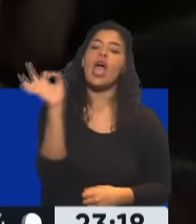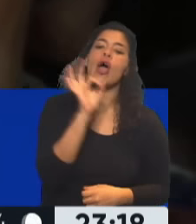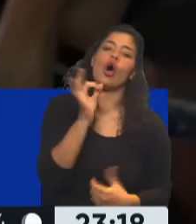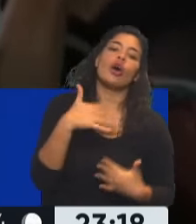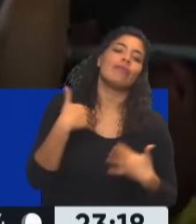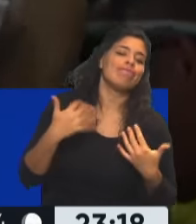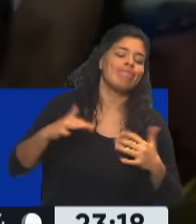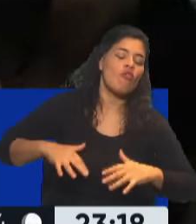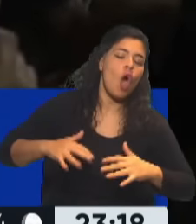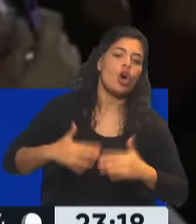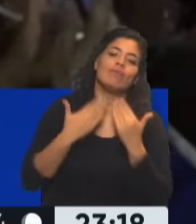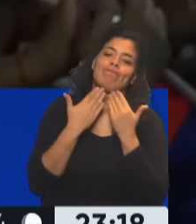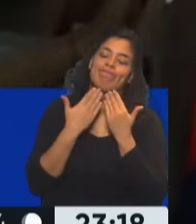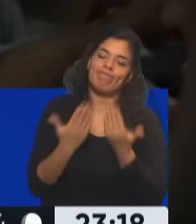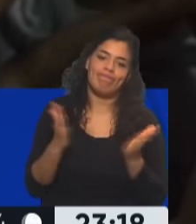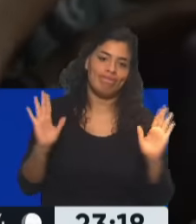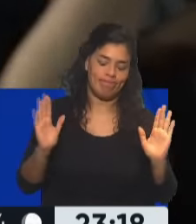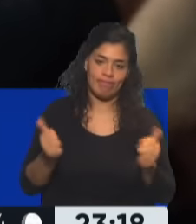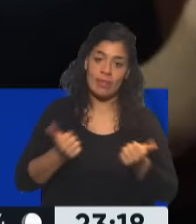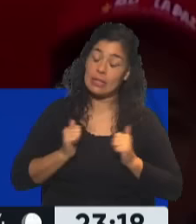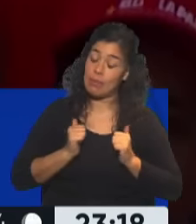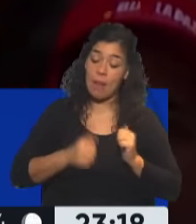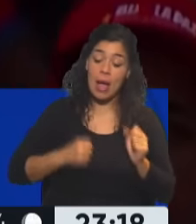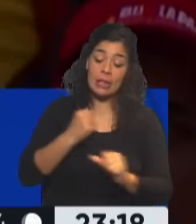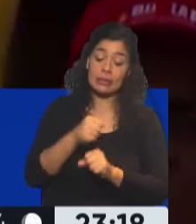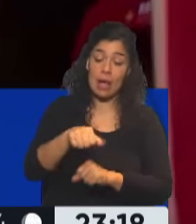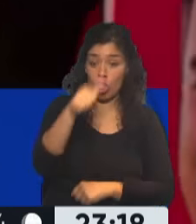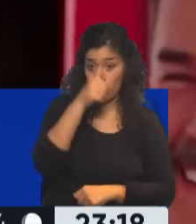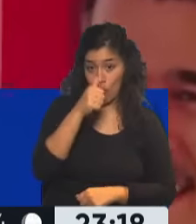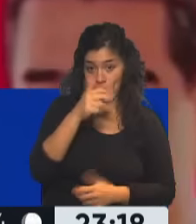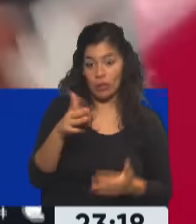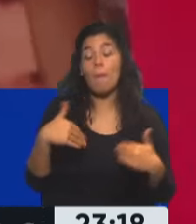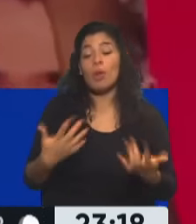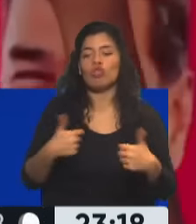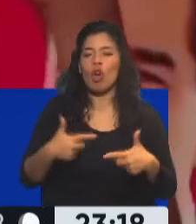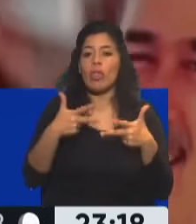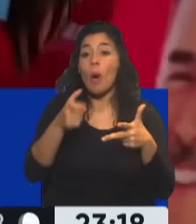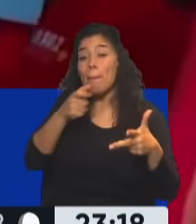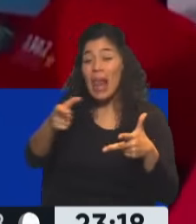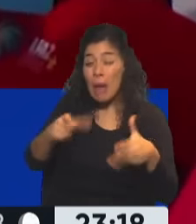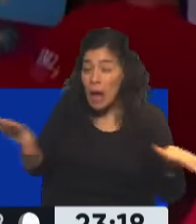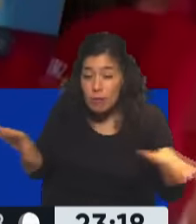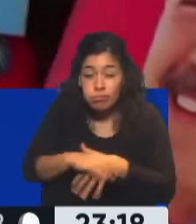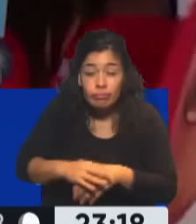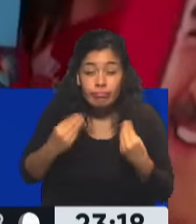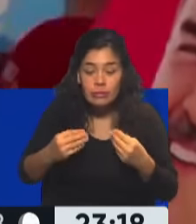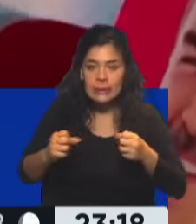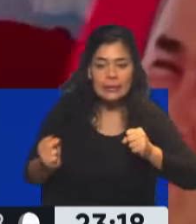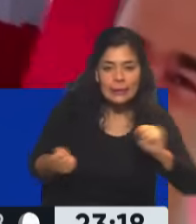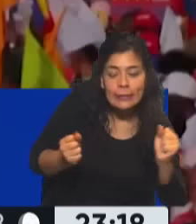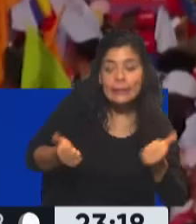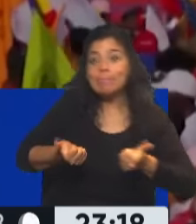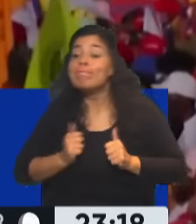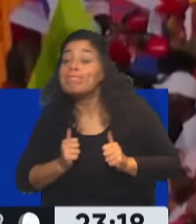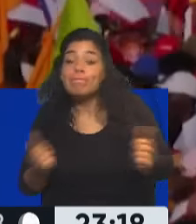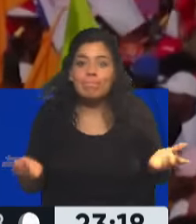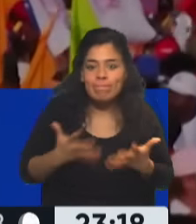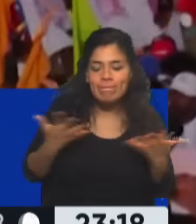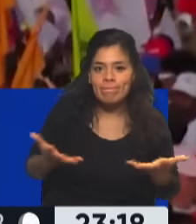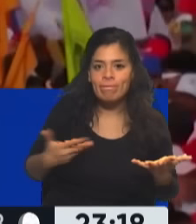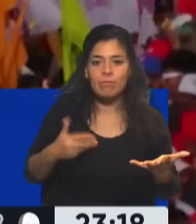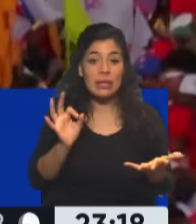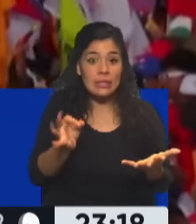digamos, este domingo. Así que diría que esto es un poco de incertidumbre y esto, mucho temor o bastante temor de lo que puede llegar a pasar